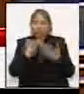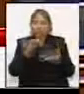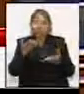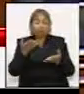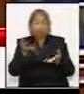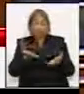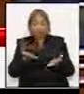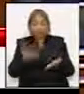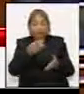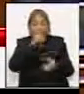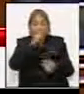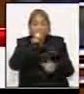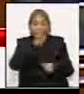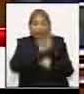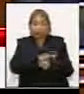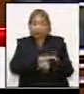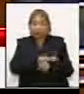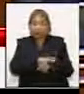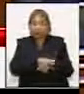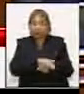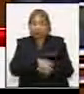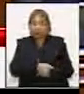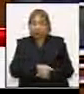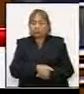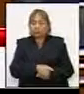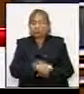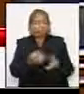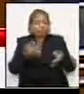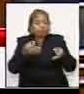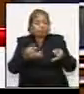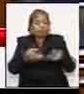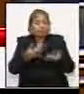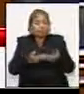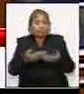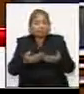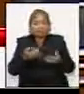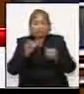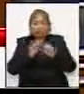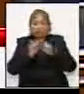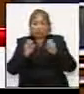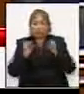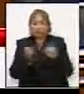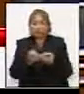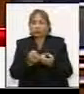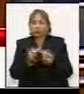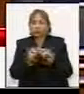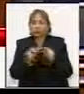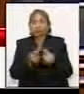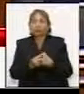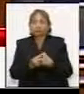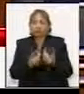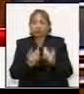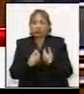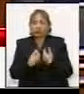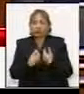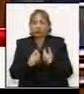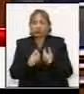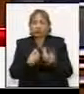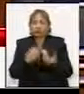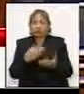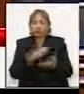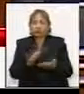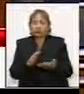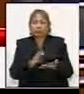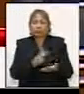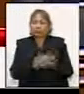asumir estos compromisos. Especialmente con un sector que tiene temas y problemas